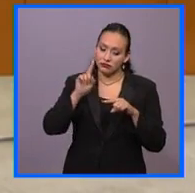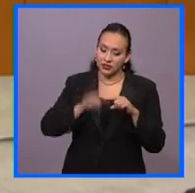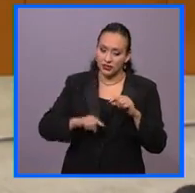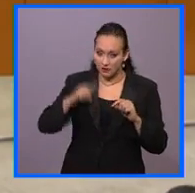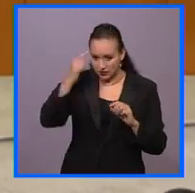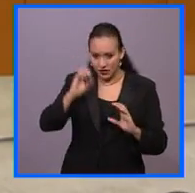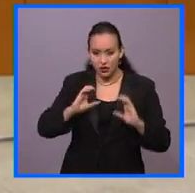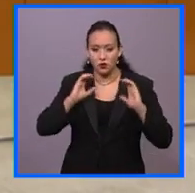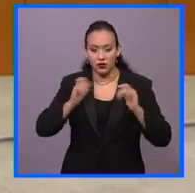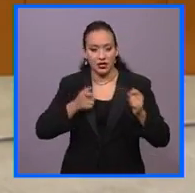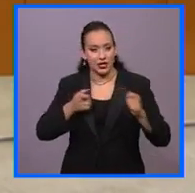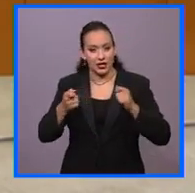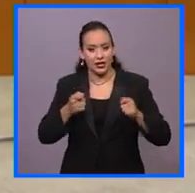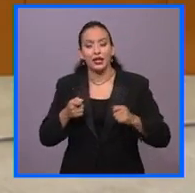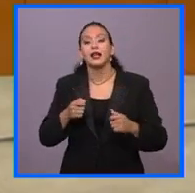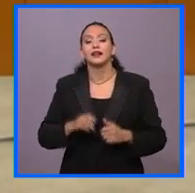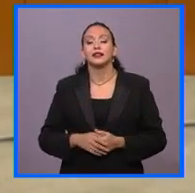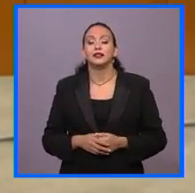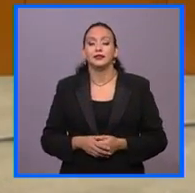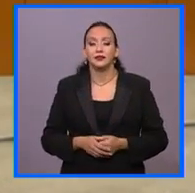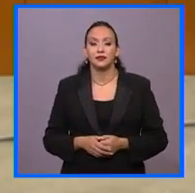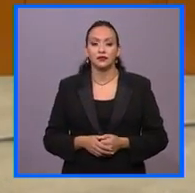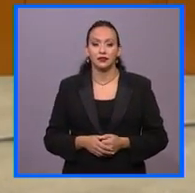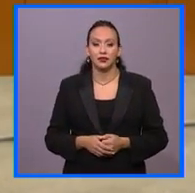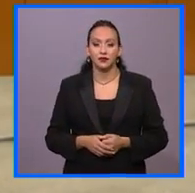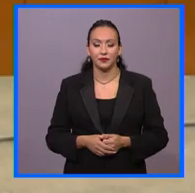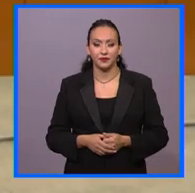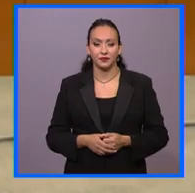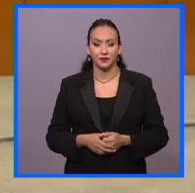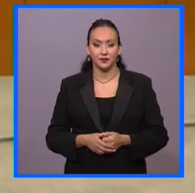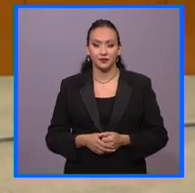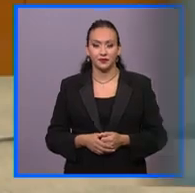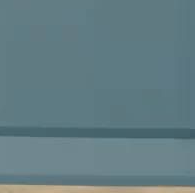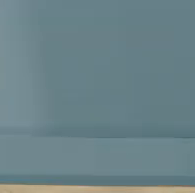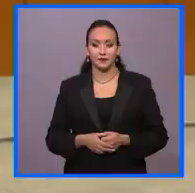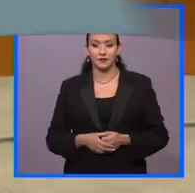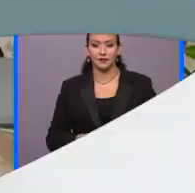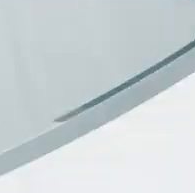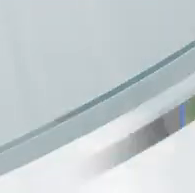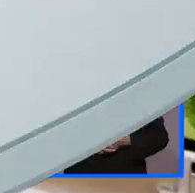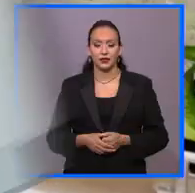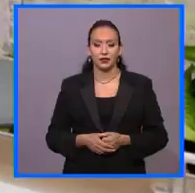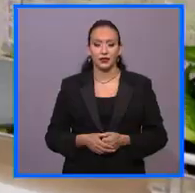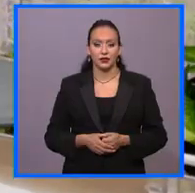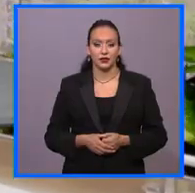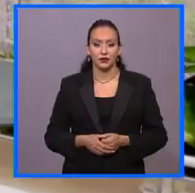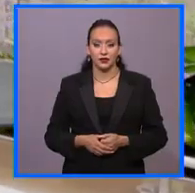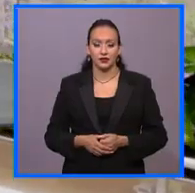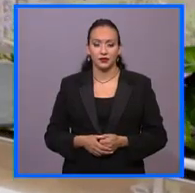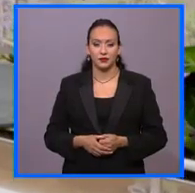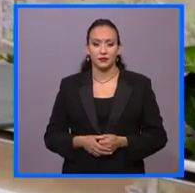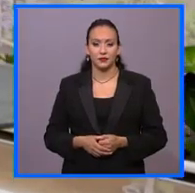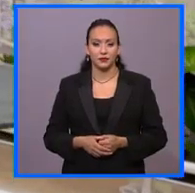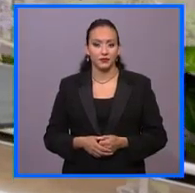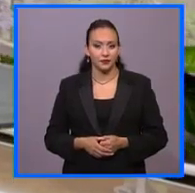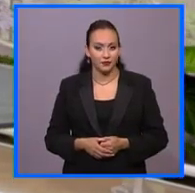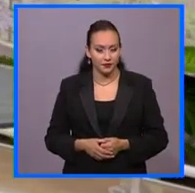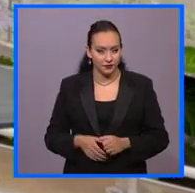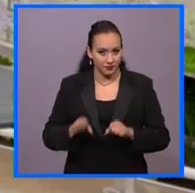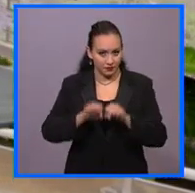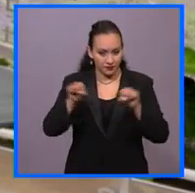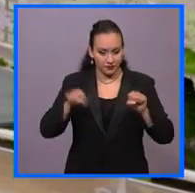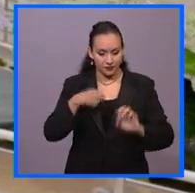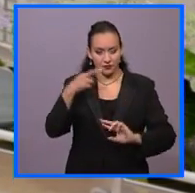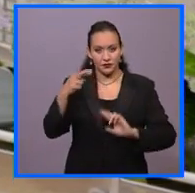en la gobernabilidad del sistema judicial. La Sala